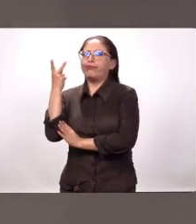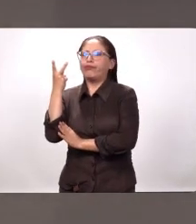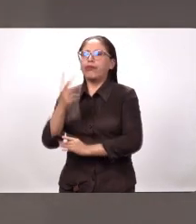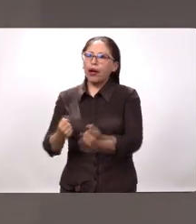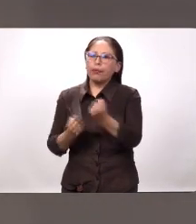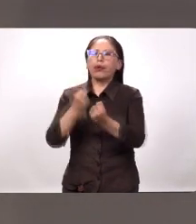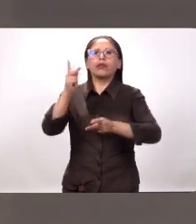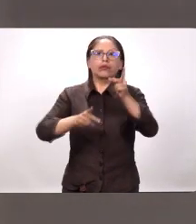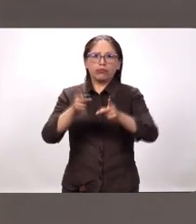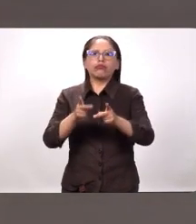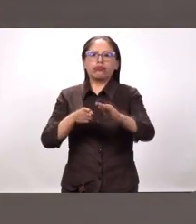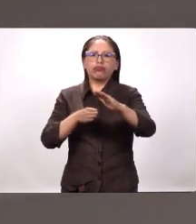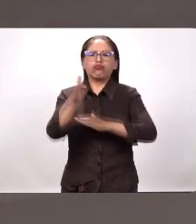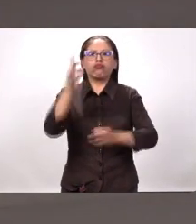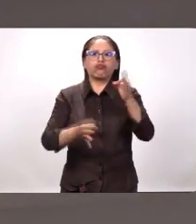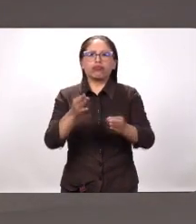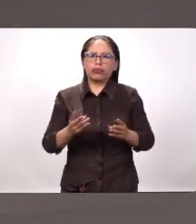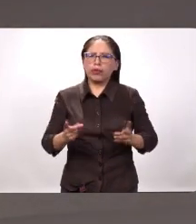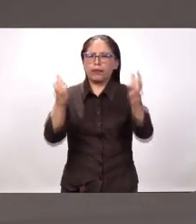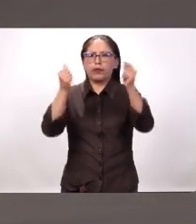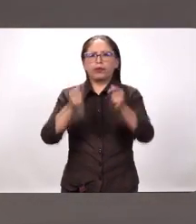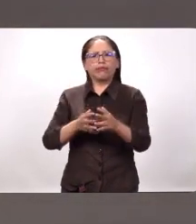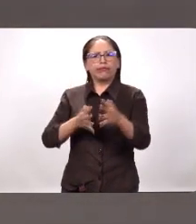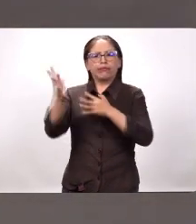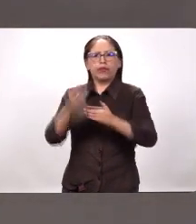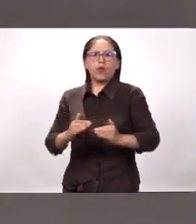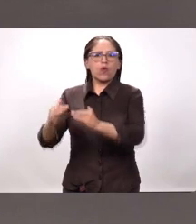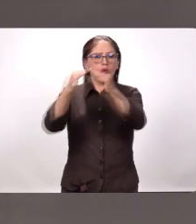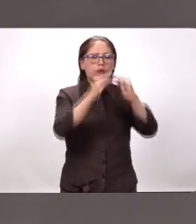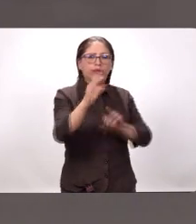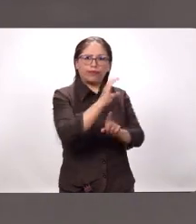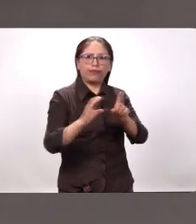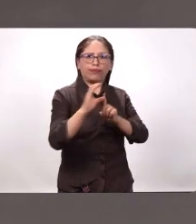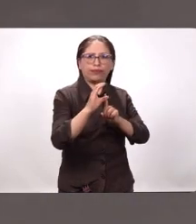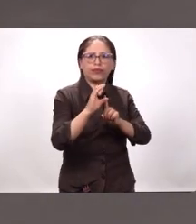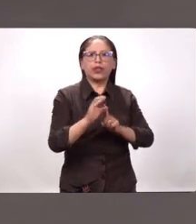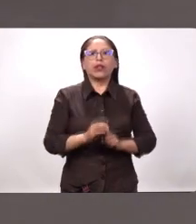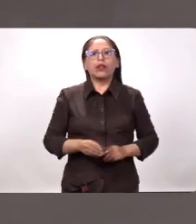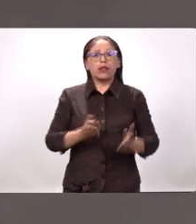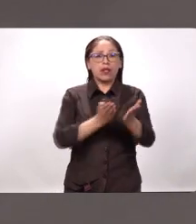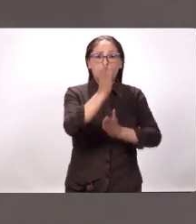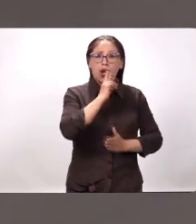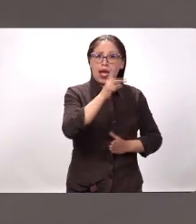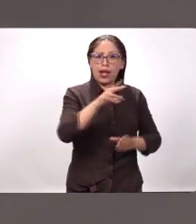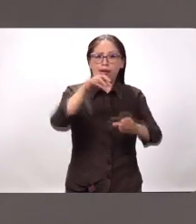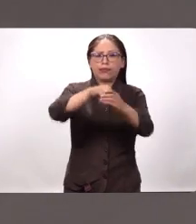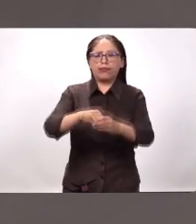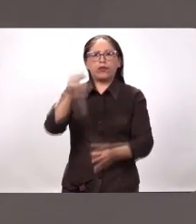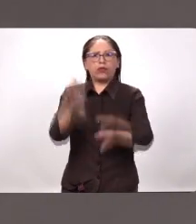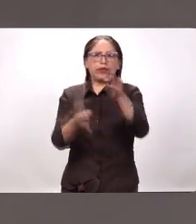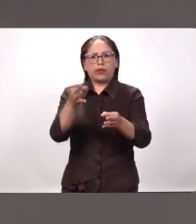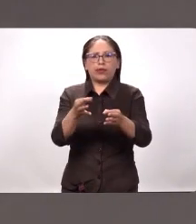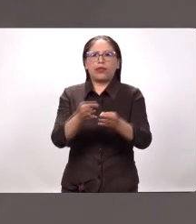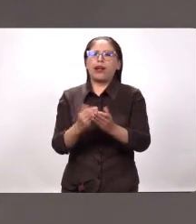a las víctimas acceso a una justicia rápida y transparente, en igualdad de condiciones. También la permanencia de derechos reales en el órgano judicial,